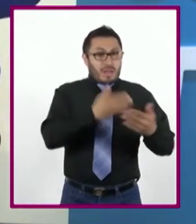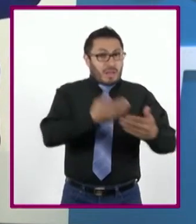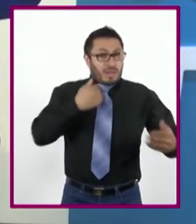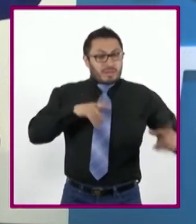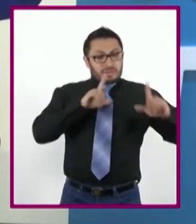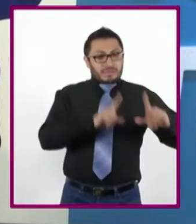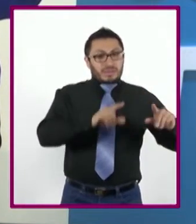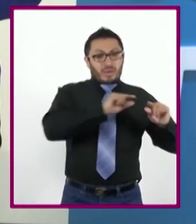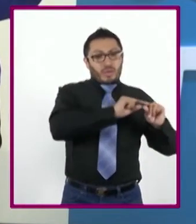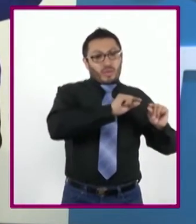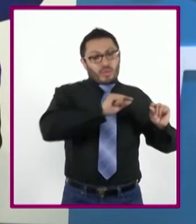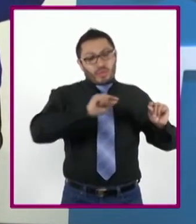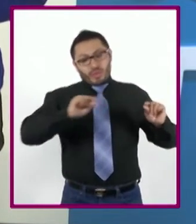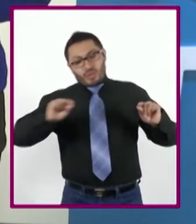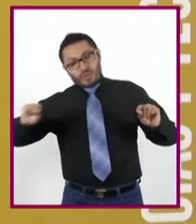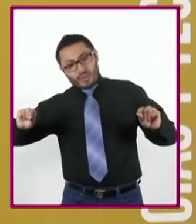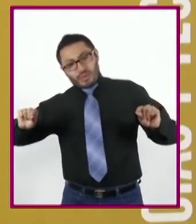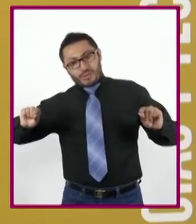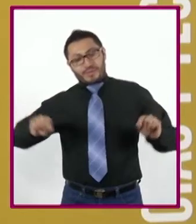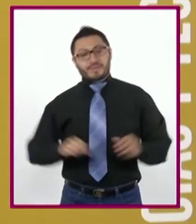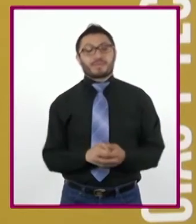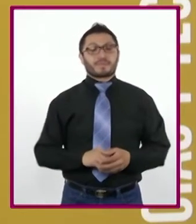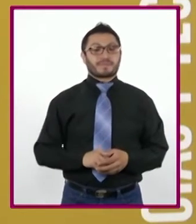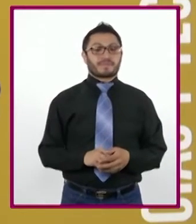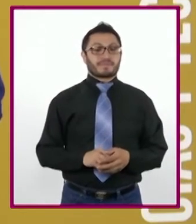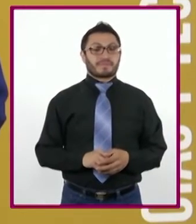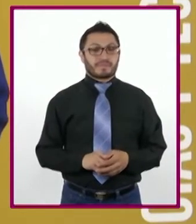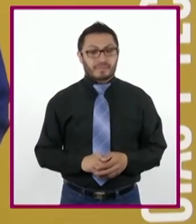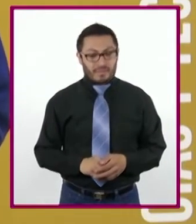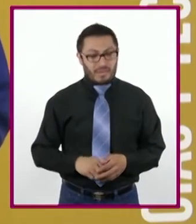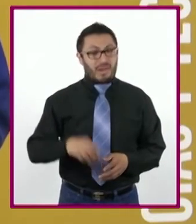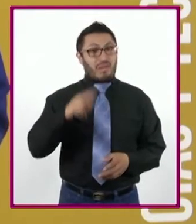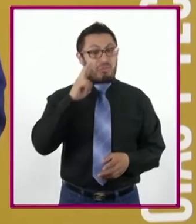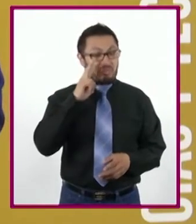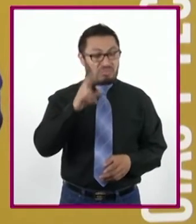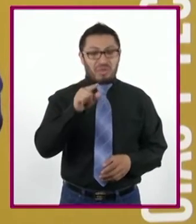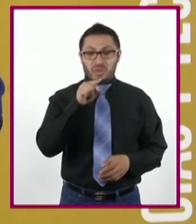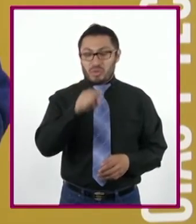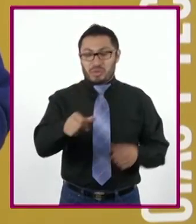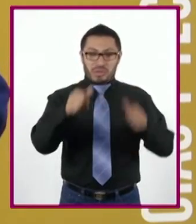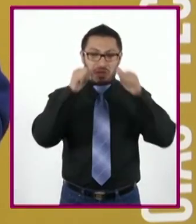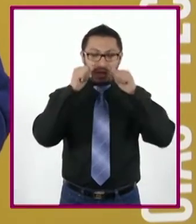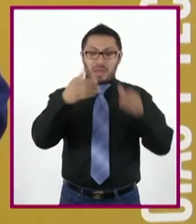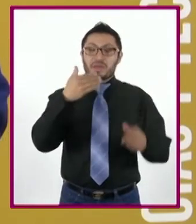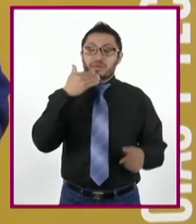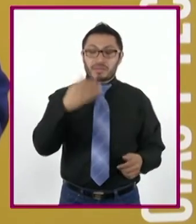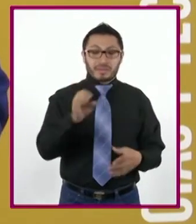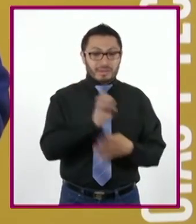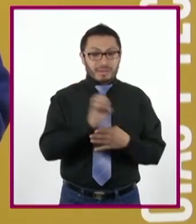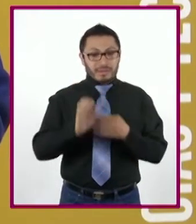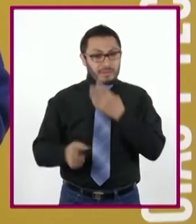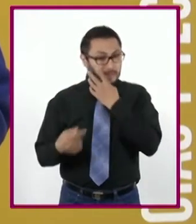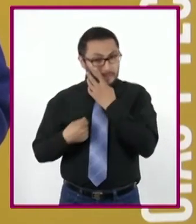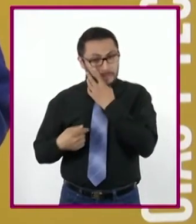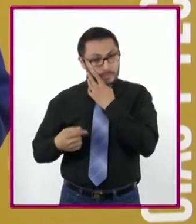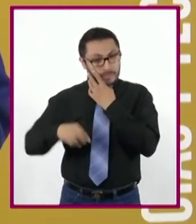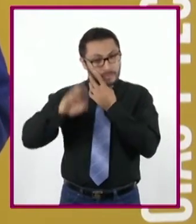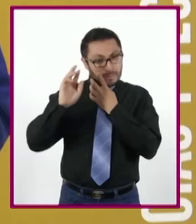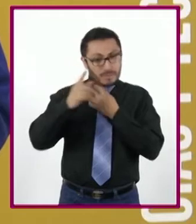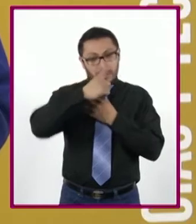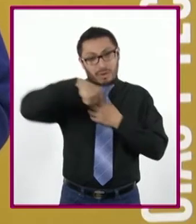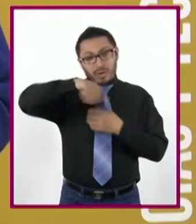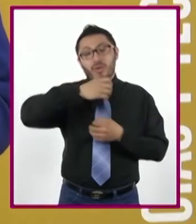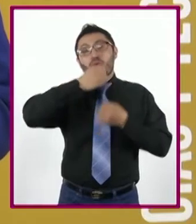una línea recta. Pues mira que sí pusiste atención, Enrique. Entonces a mí me toca recordarles a